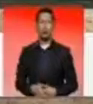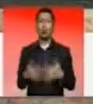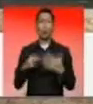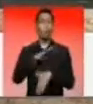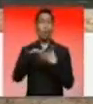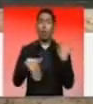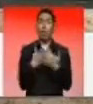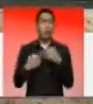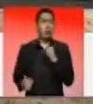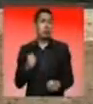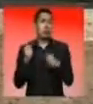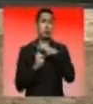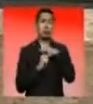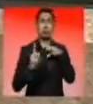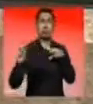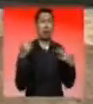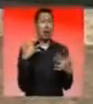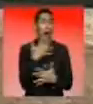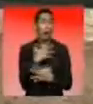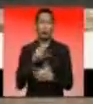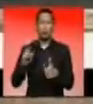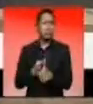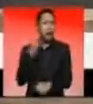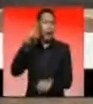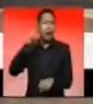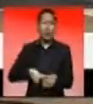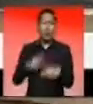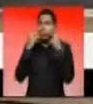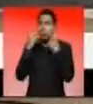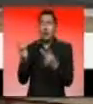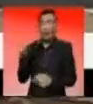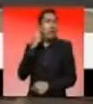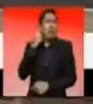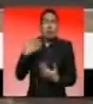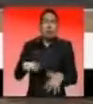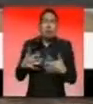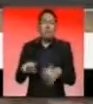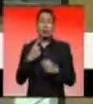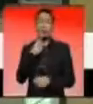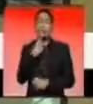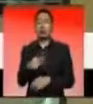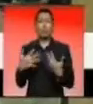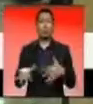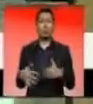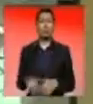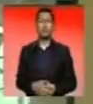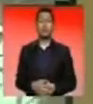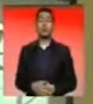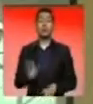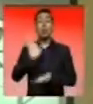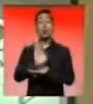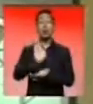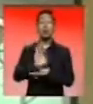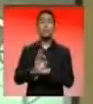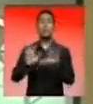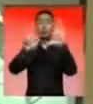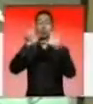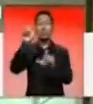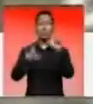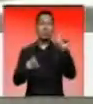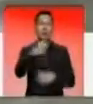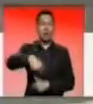asustados corriendo por la parte de atrás porque primero había dicho la ladrón, una bomba, que salió corriendo. Según testigos, las 8